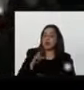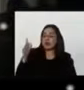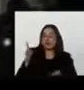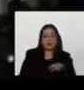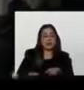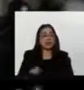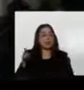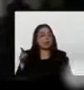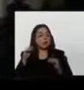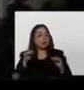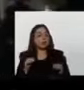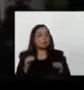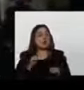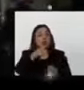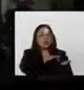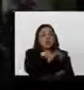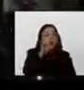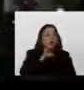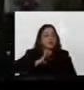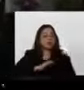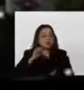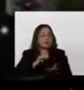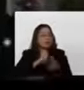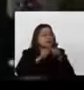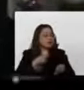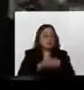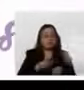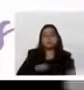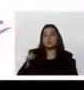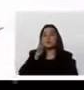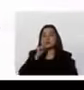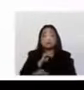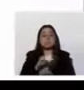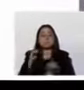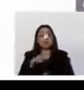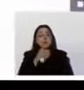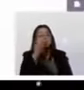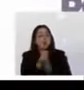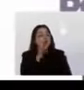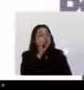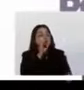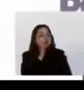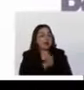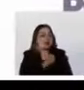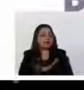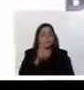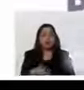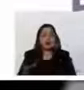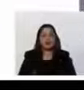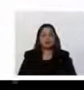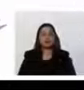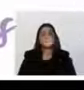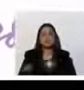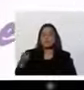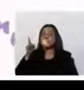mujeres que sufrían cáncer, que lo siguen sufriendo, y muchas de ellas, desafortunadamente, han muerto. Una